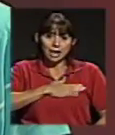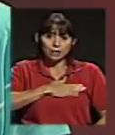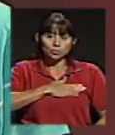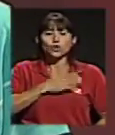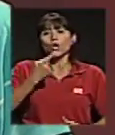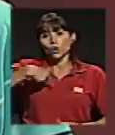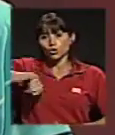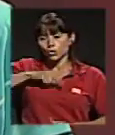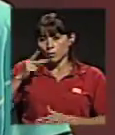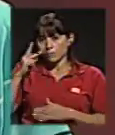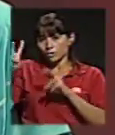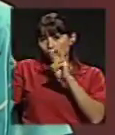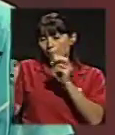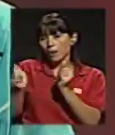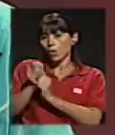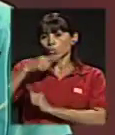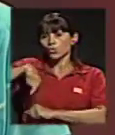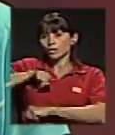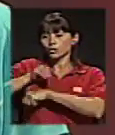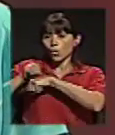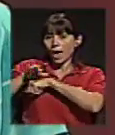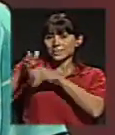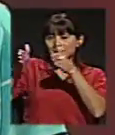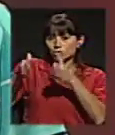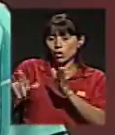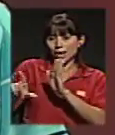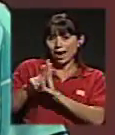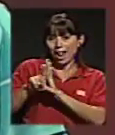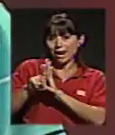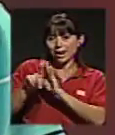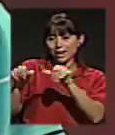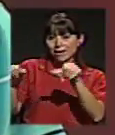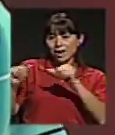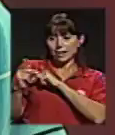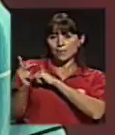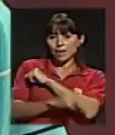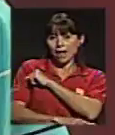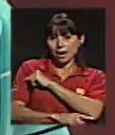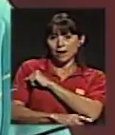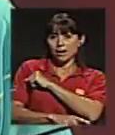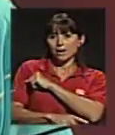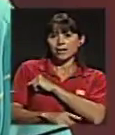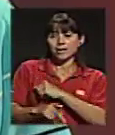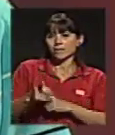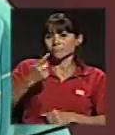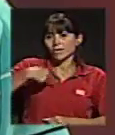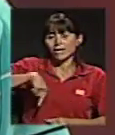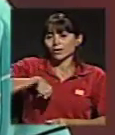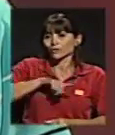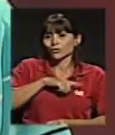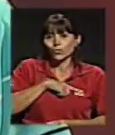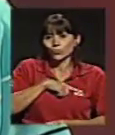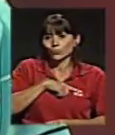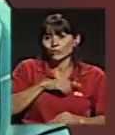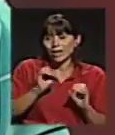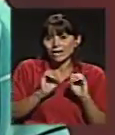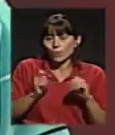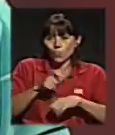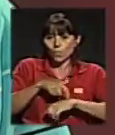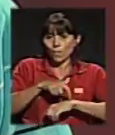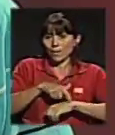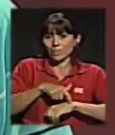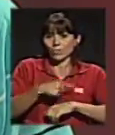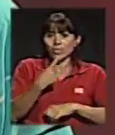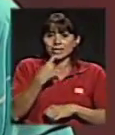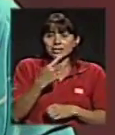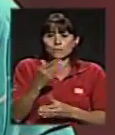nuestro asesor legal en el área penal y nosotros no decimos en ninguna parte